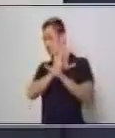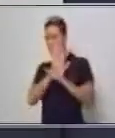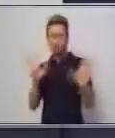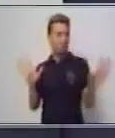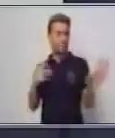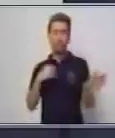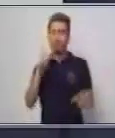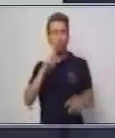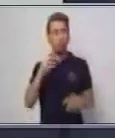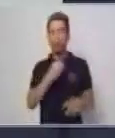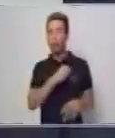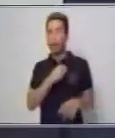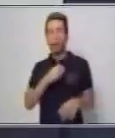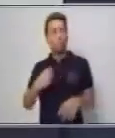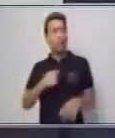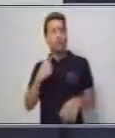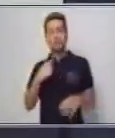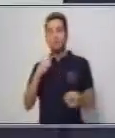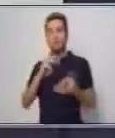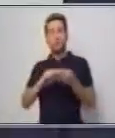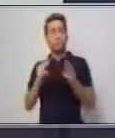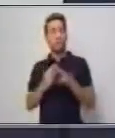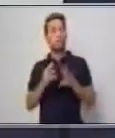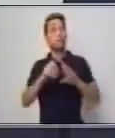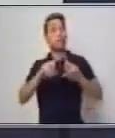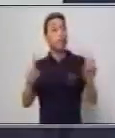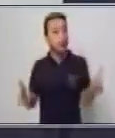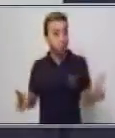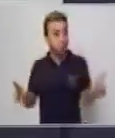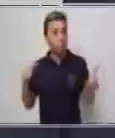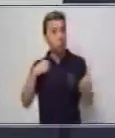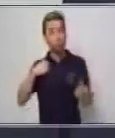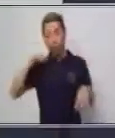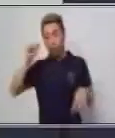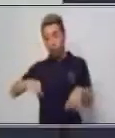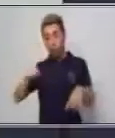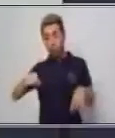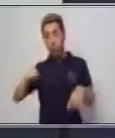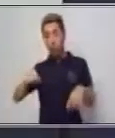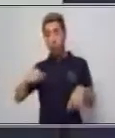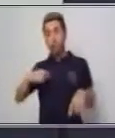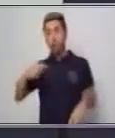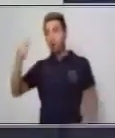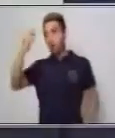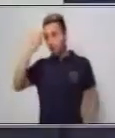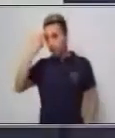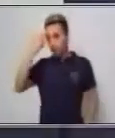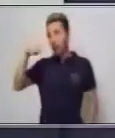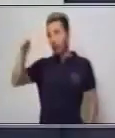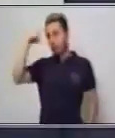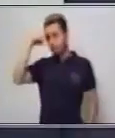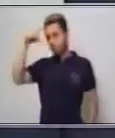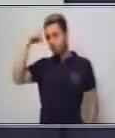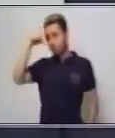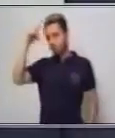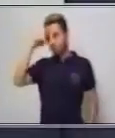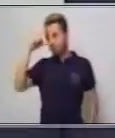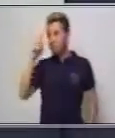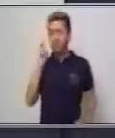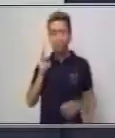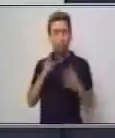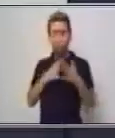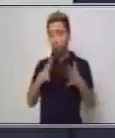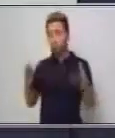ahí con el docente de matemática. Sin embargo, si nosotros desde ahorita tenemos ese pensamiento negativo, la clase se nos va a hacer